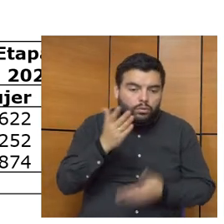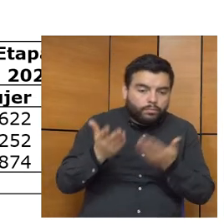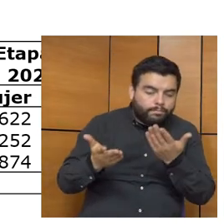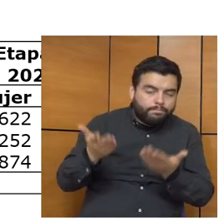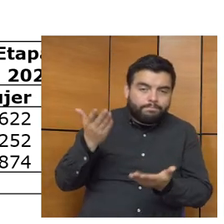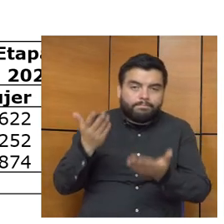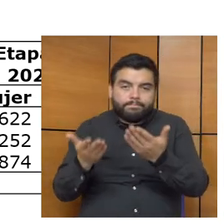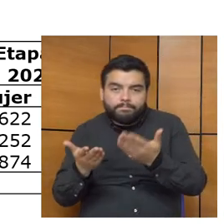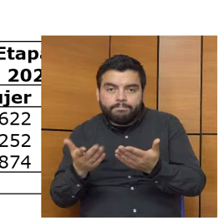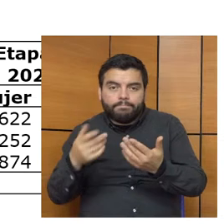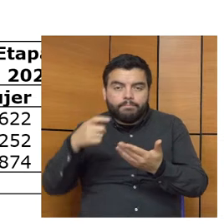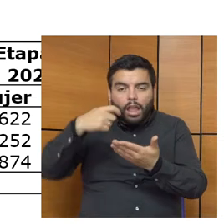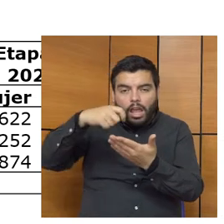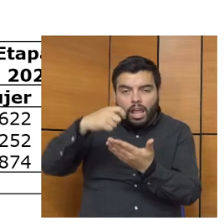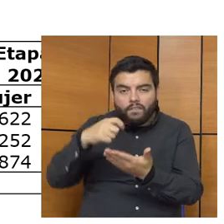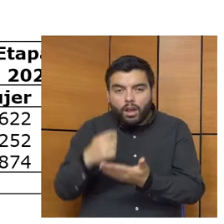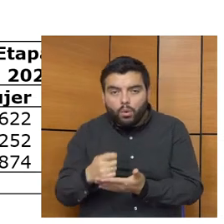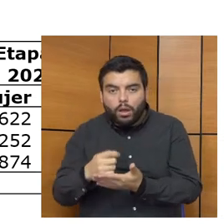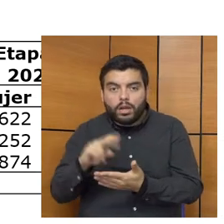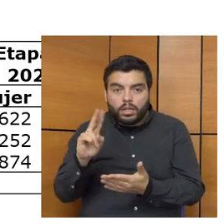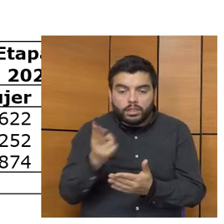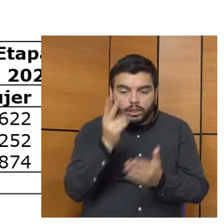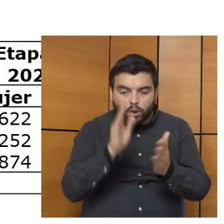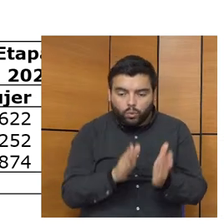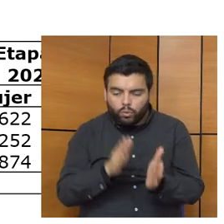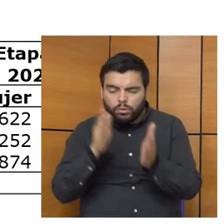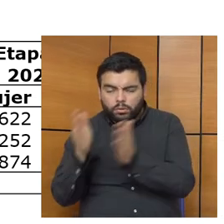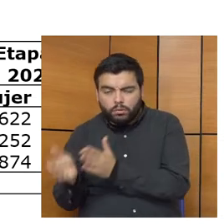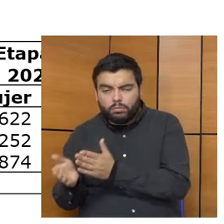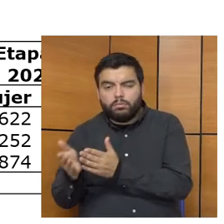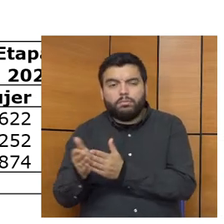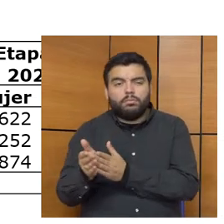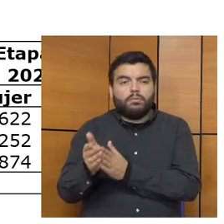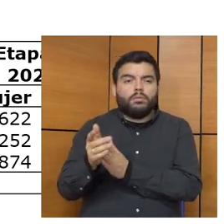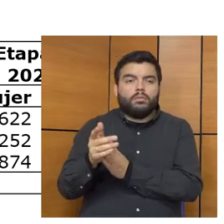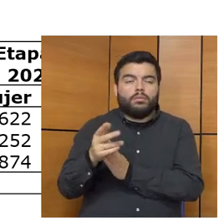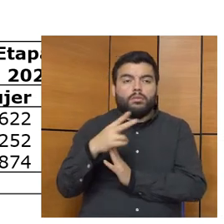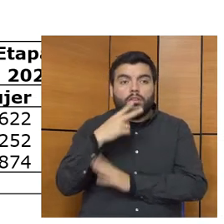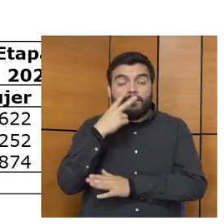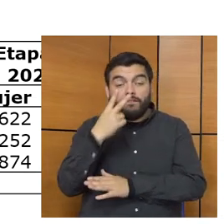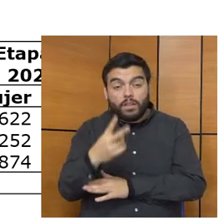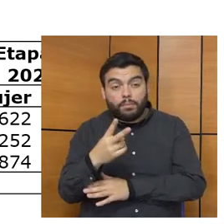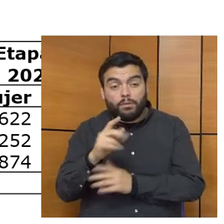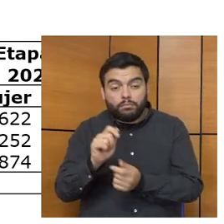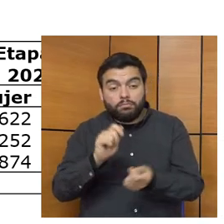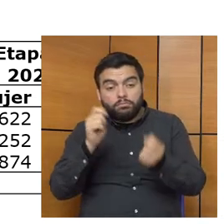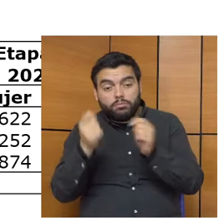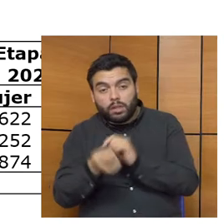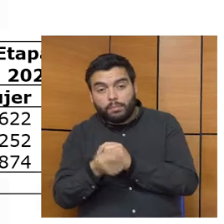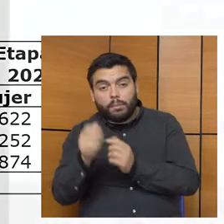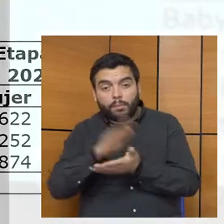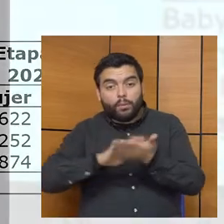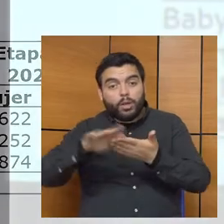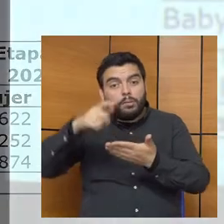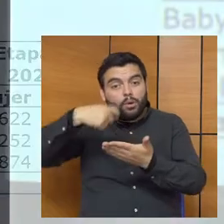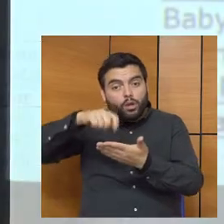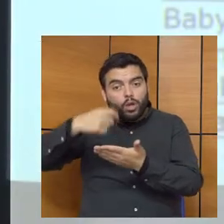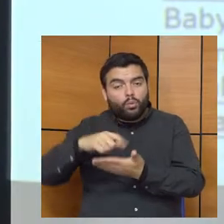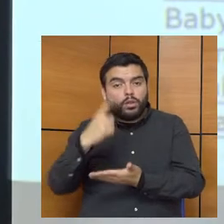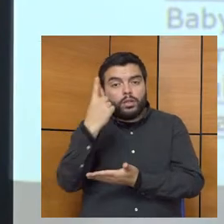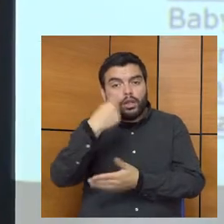En la segunda etapa nosotros entrevistamos muchas cosas en los adultos mayores, pero muchas cosas, encuestas de hace de una